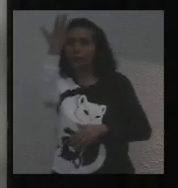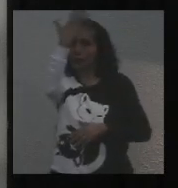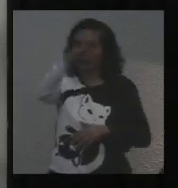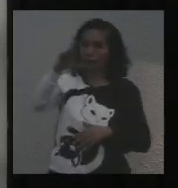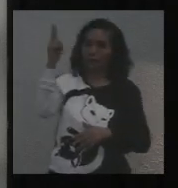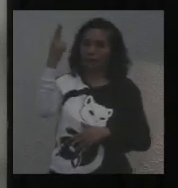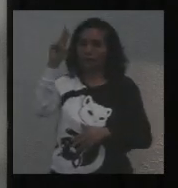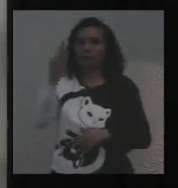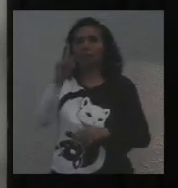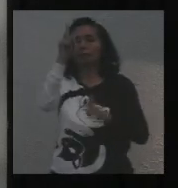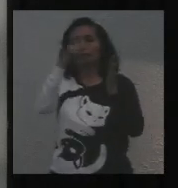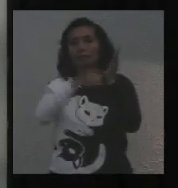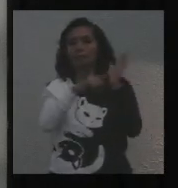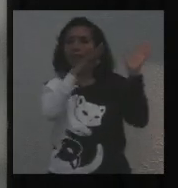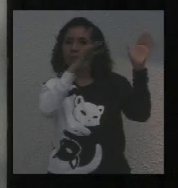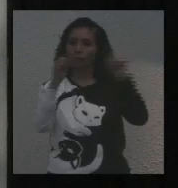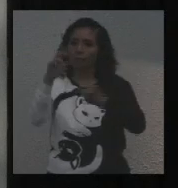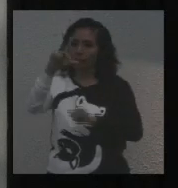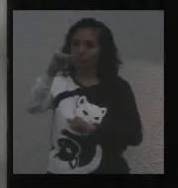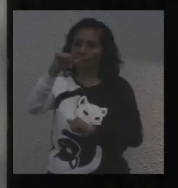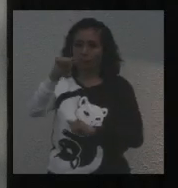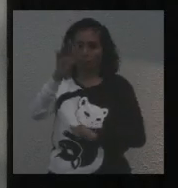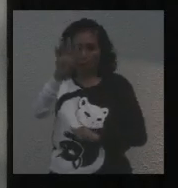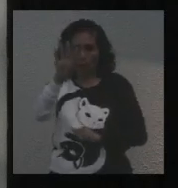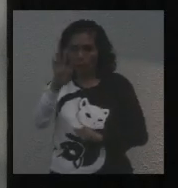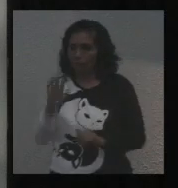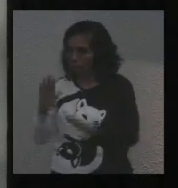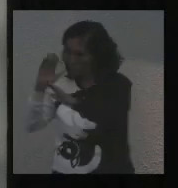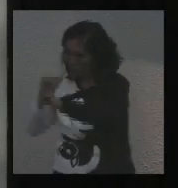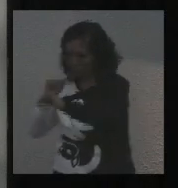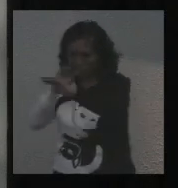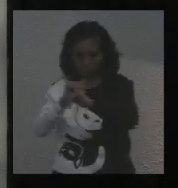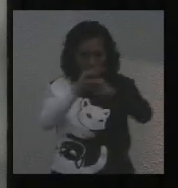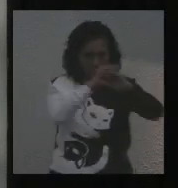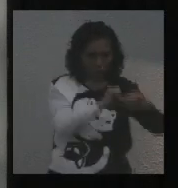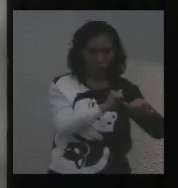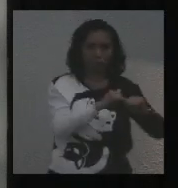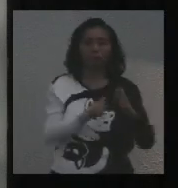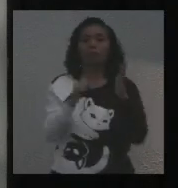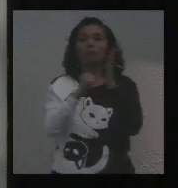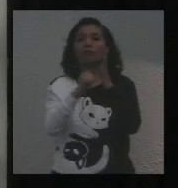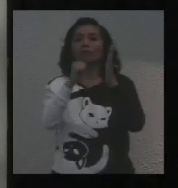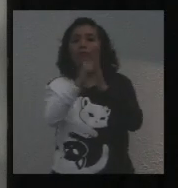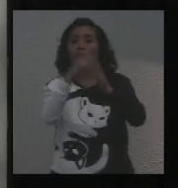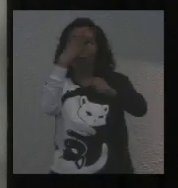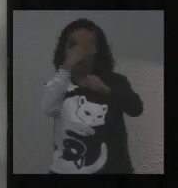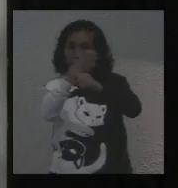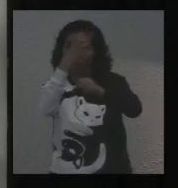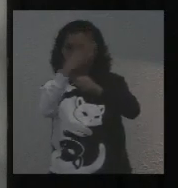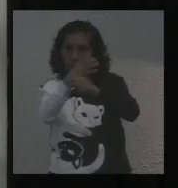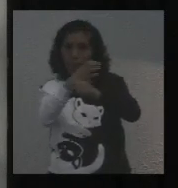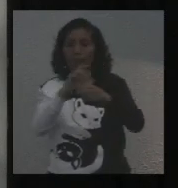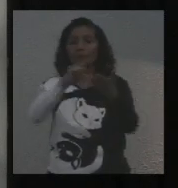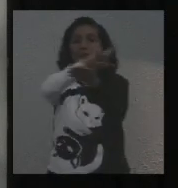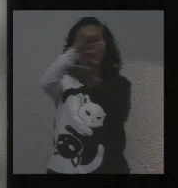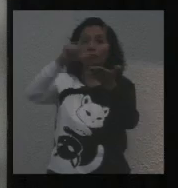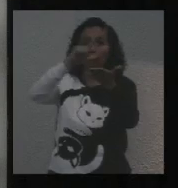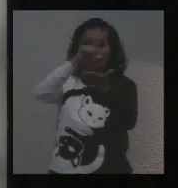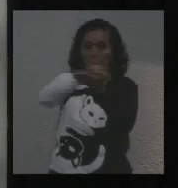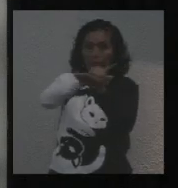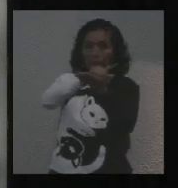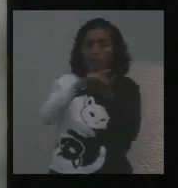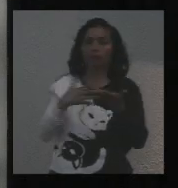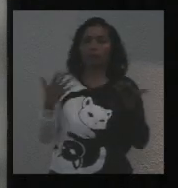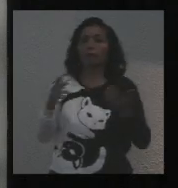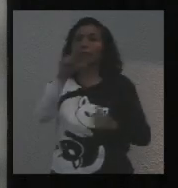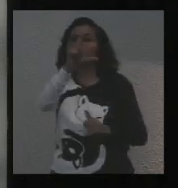de noviembre de 1974, de conformidad a lo dispuesto en el artículo cuarto transitorio del decreto expedido